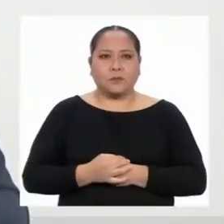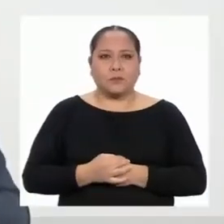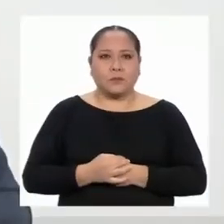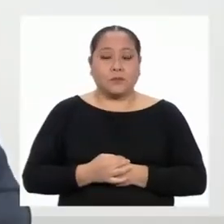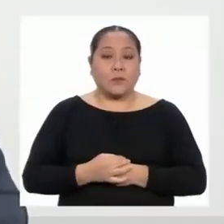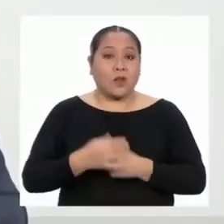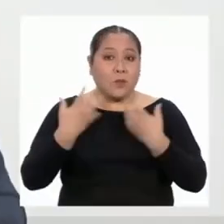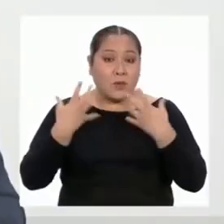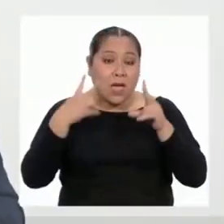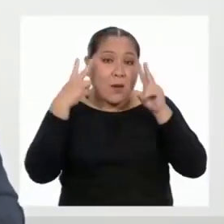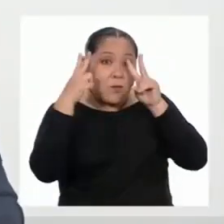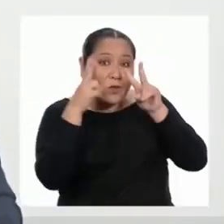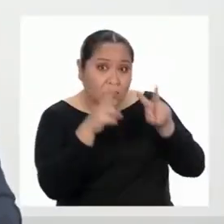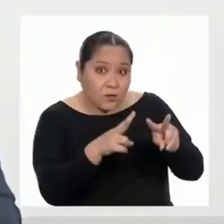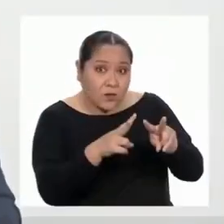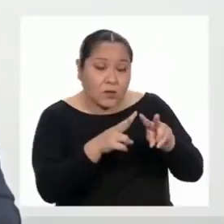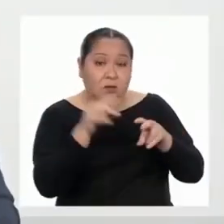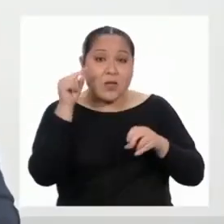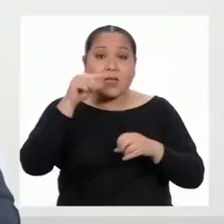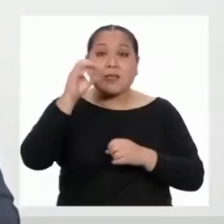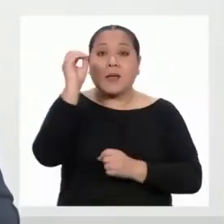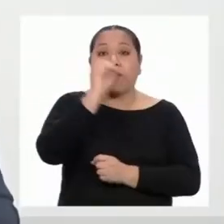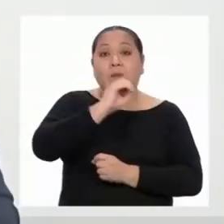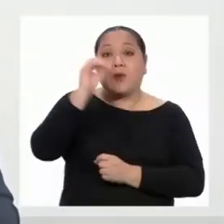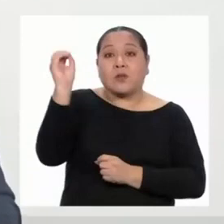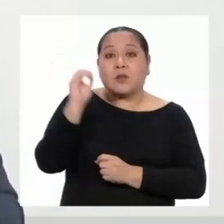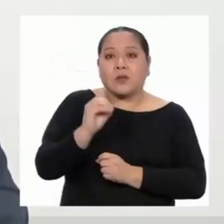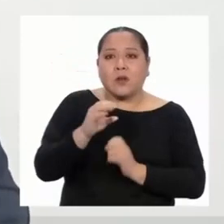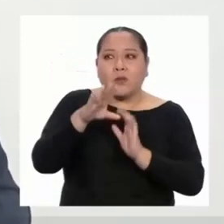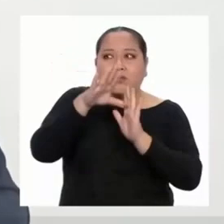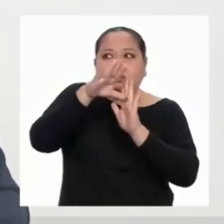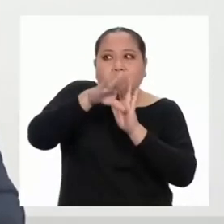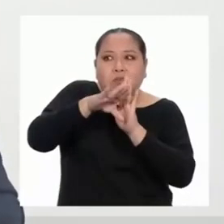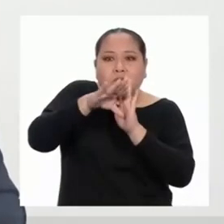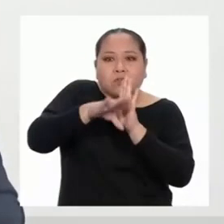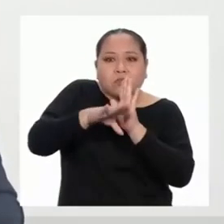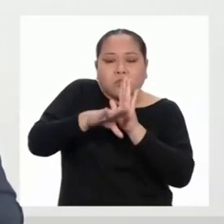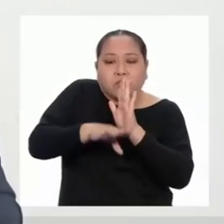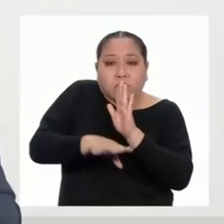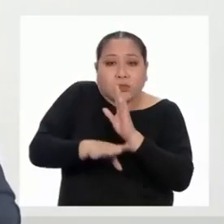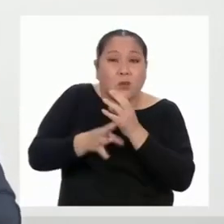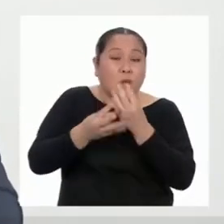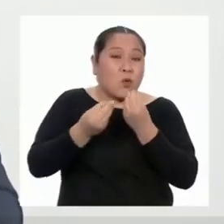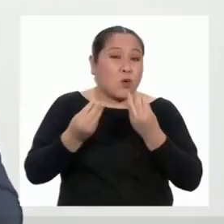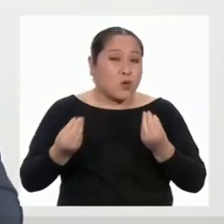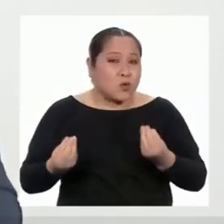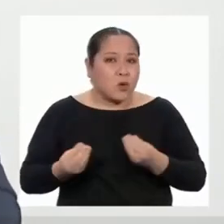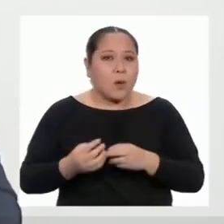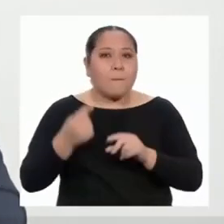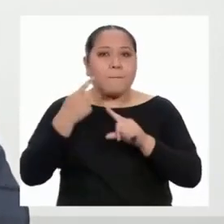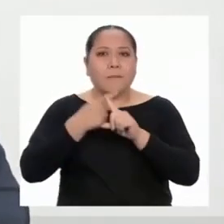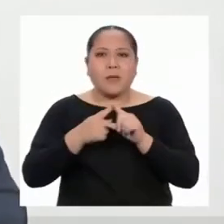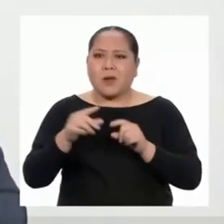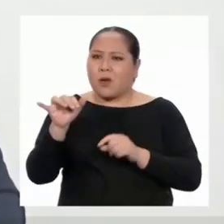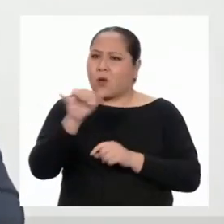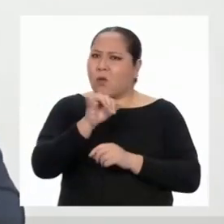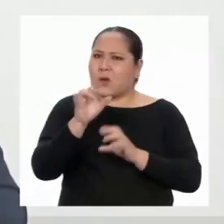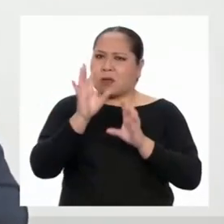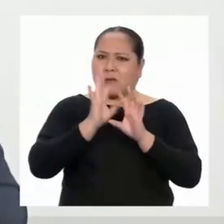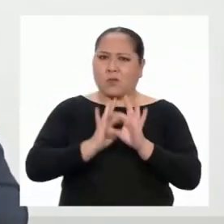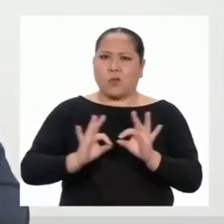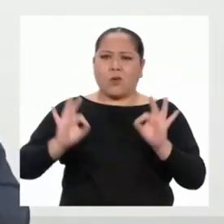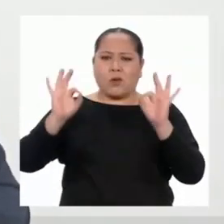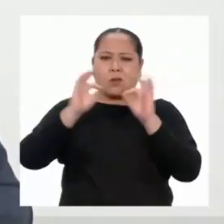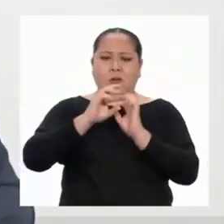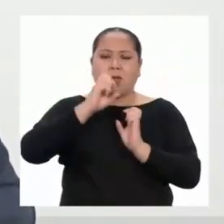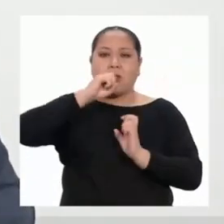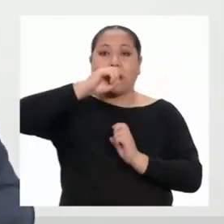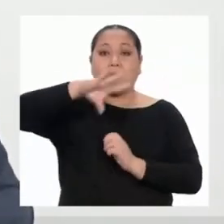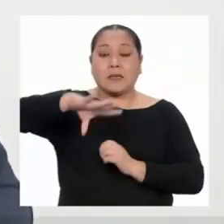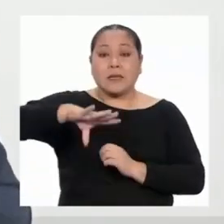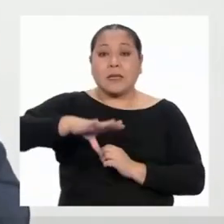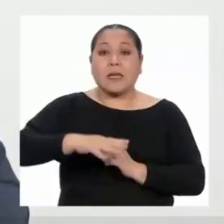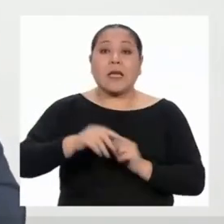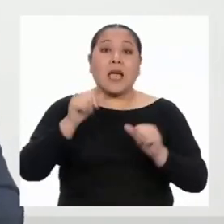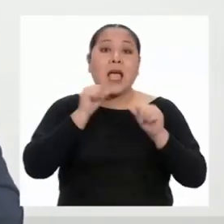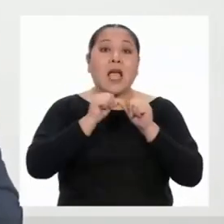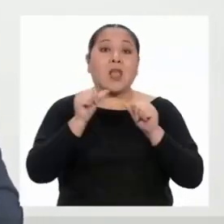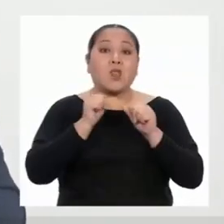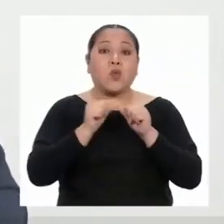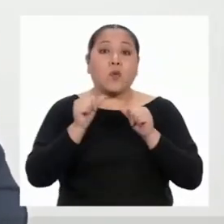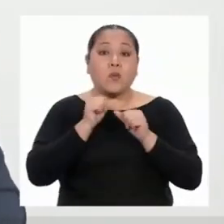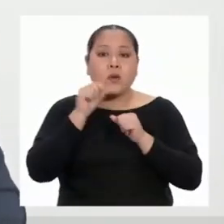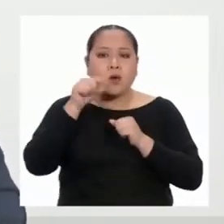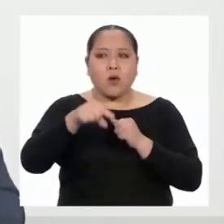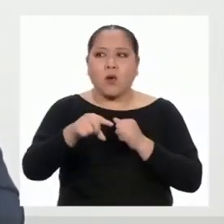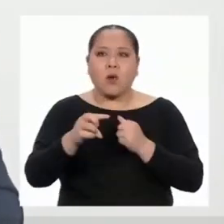Como acabamos de ver, el porcentaje ha disminuido un montón, pero igual es importante recalcar que en cuanto a la cantidad, hay